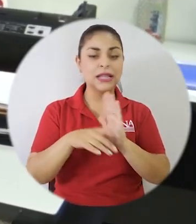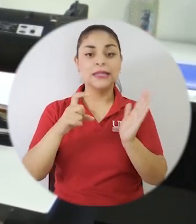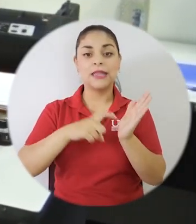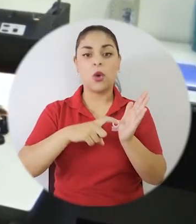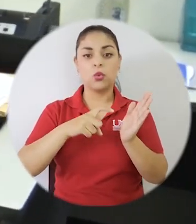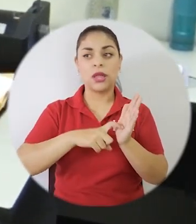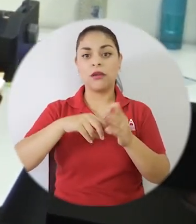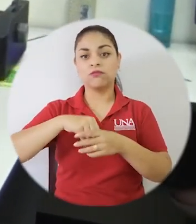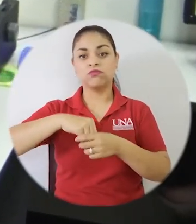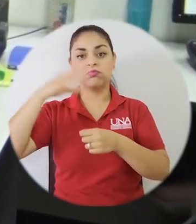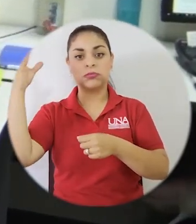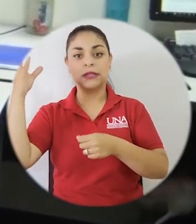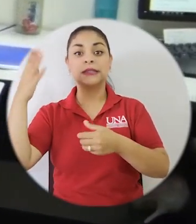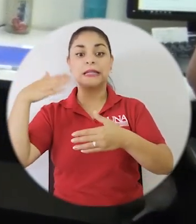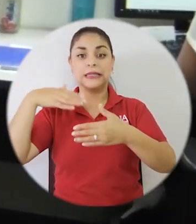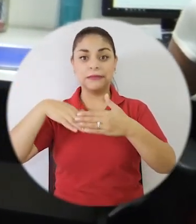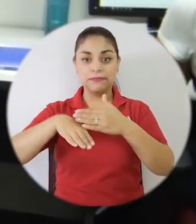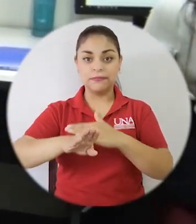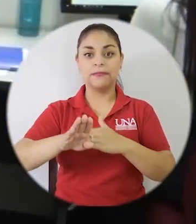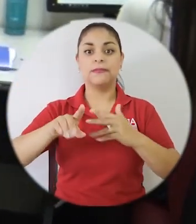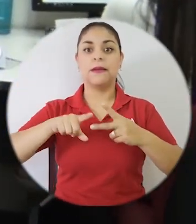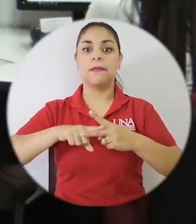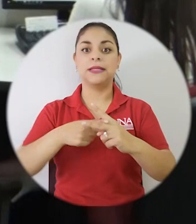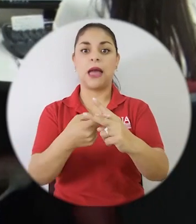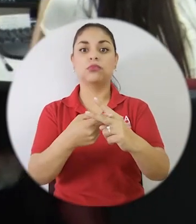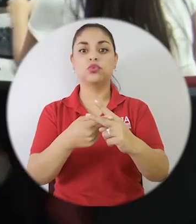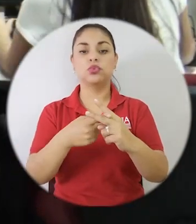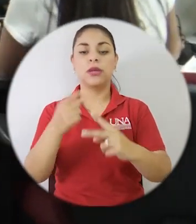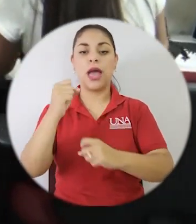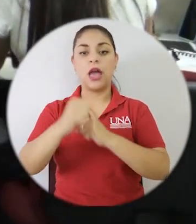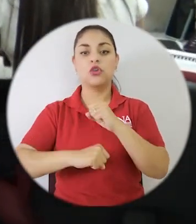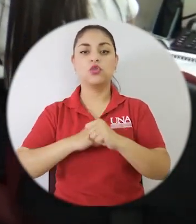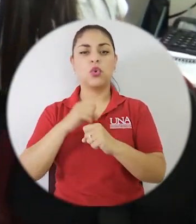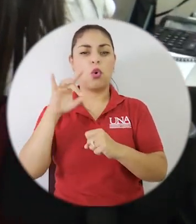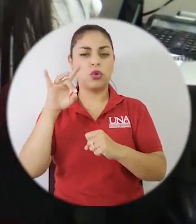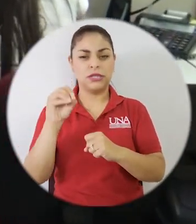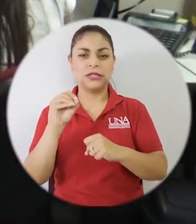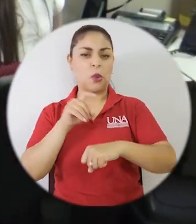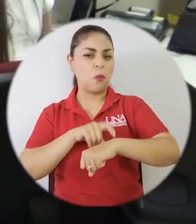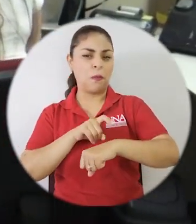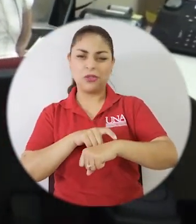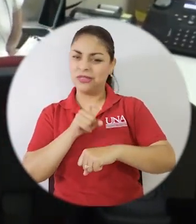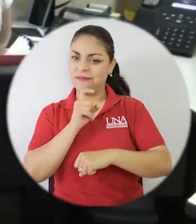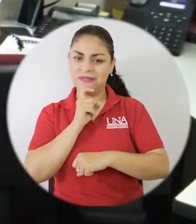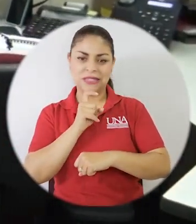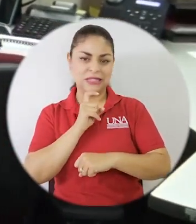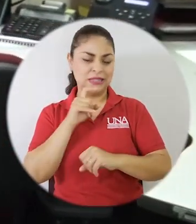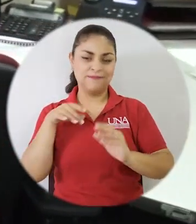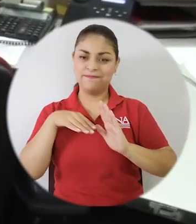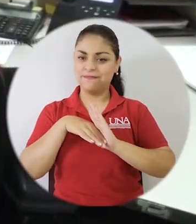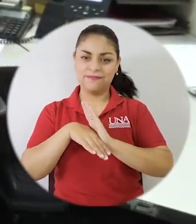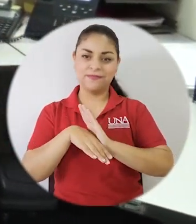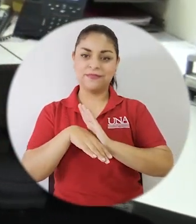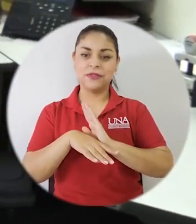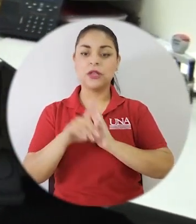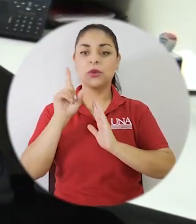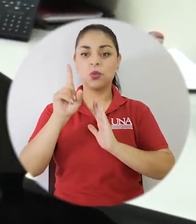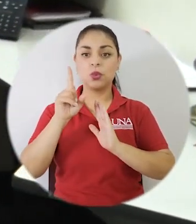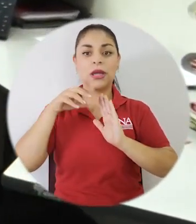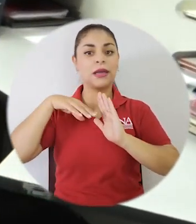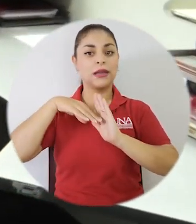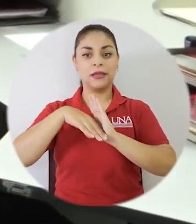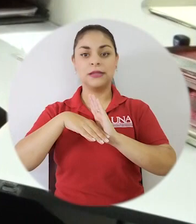externa, entramos a la década de los 80, digamos, en un momento álgido de crisis, en una de las crisis tal vez